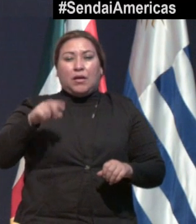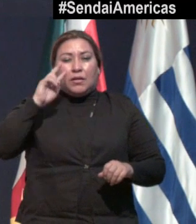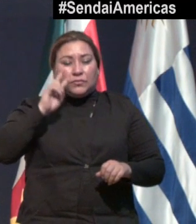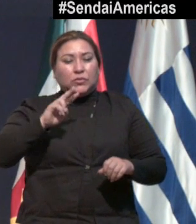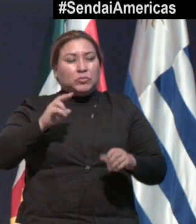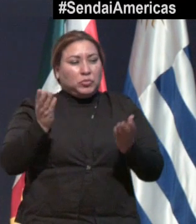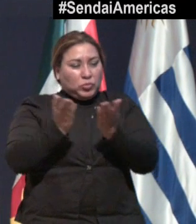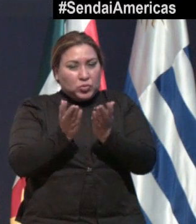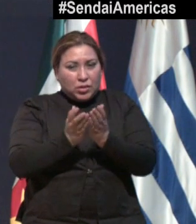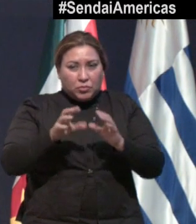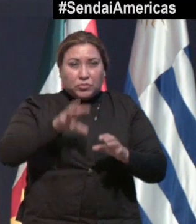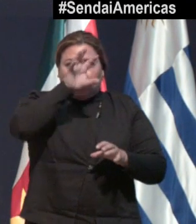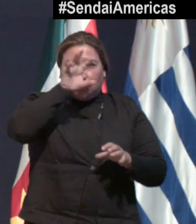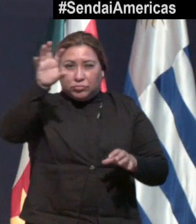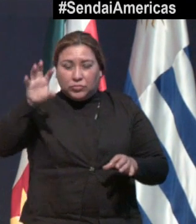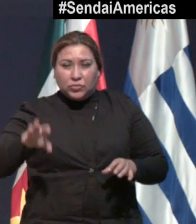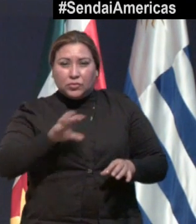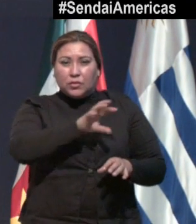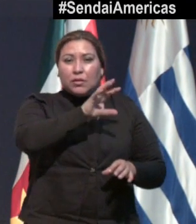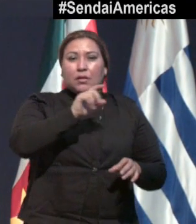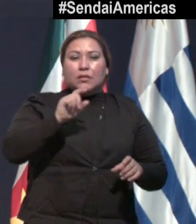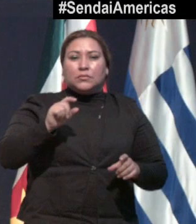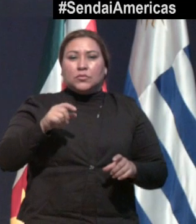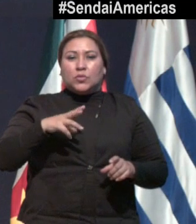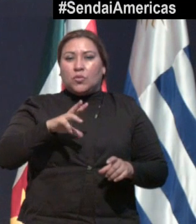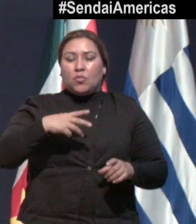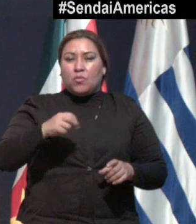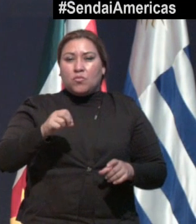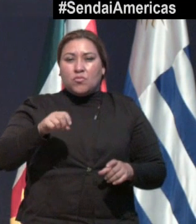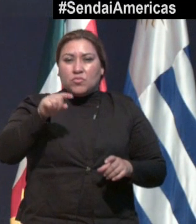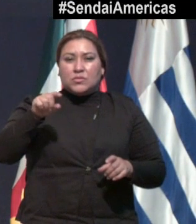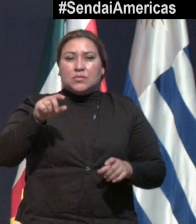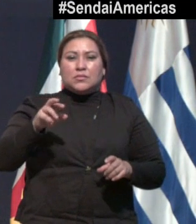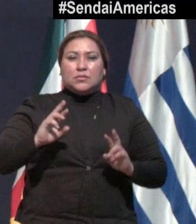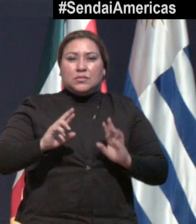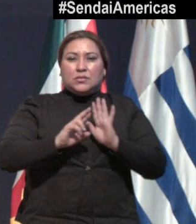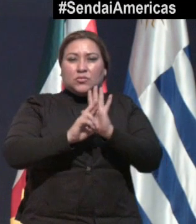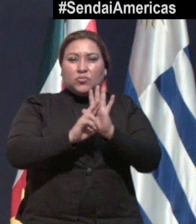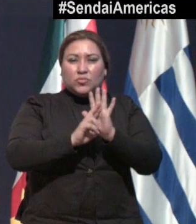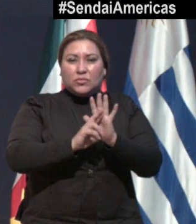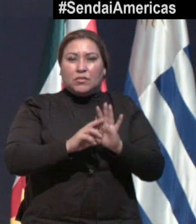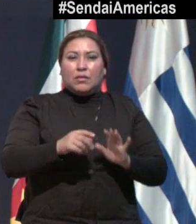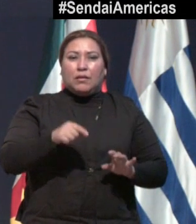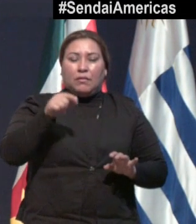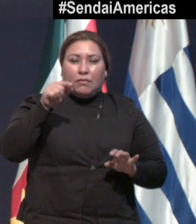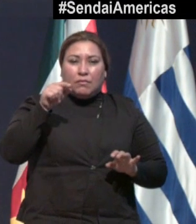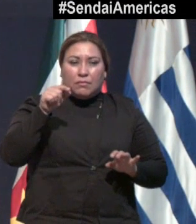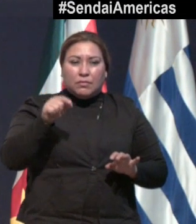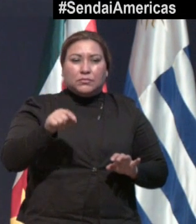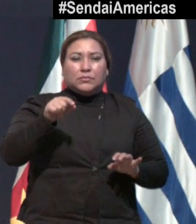IOGO, que probablemente no es resultado de que declaramos el marco, pero es una reflexión de las condiciones de